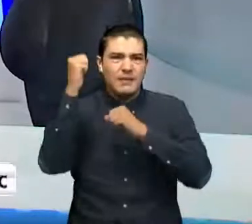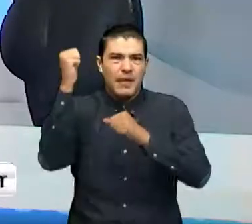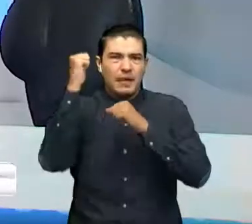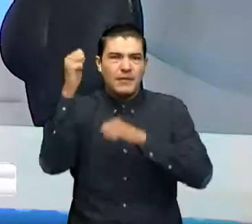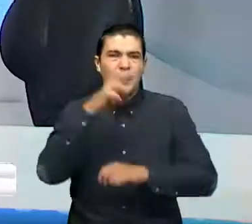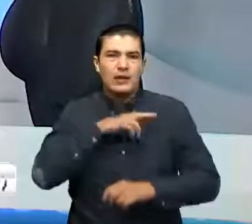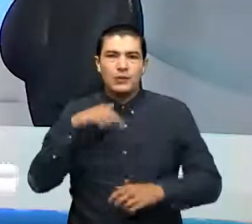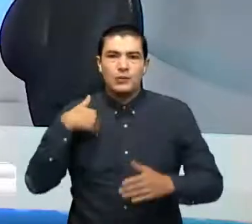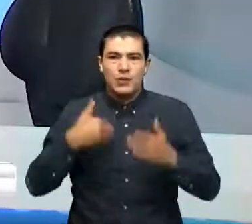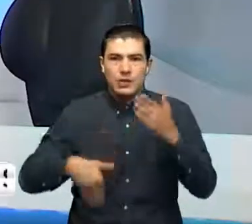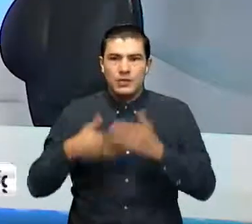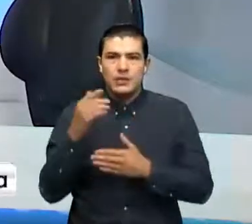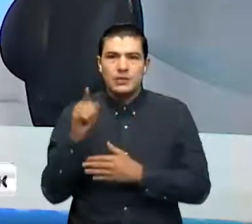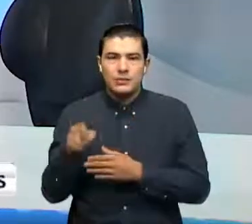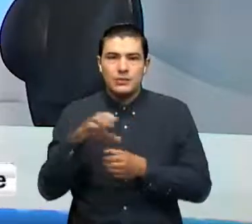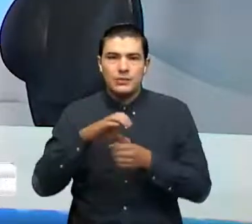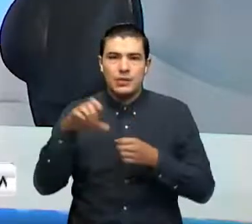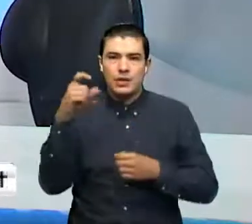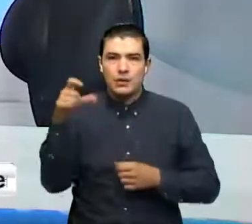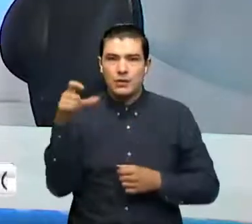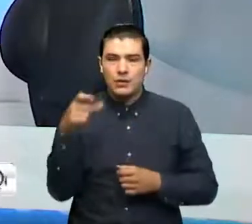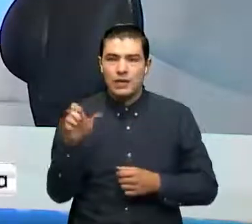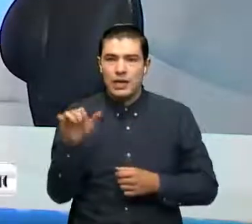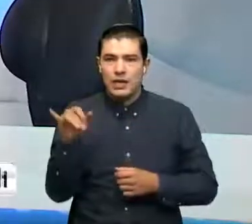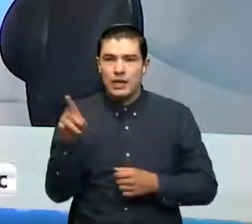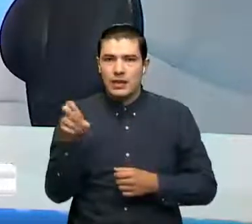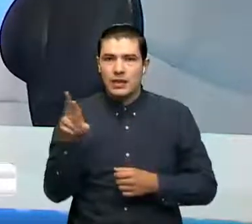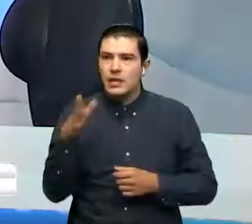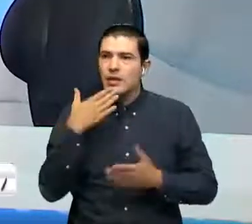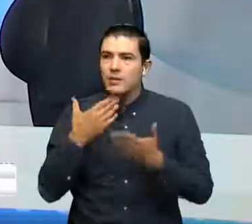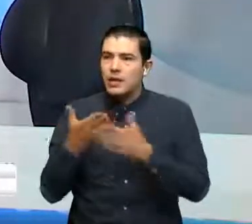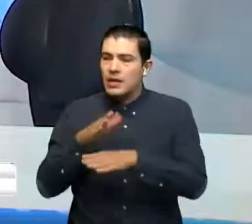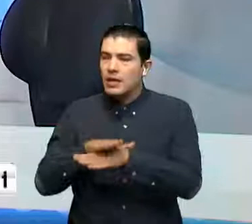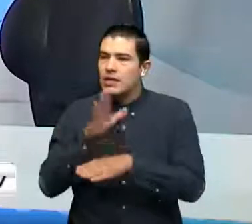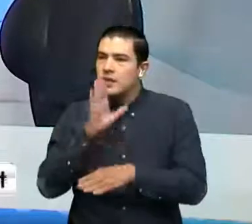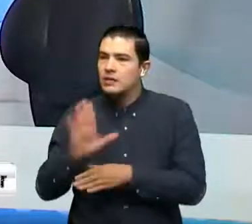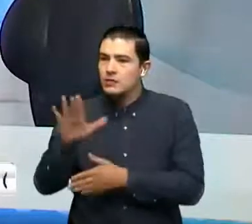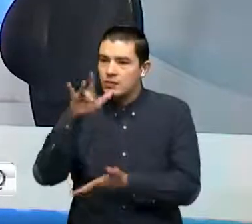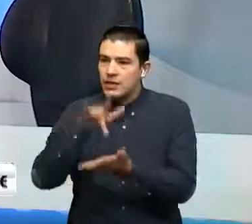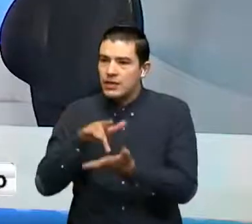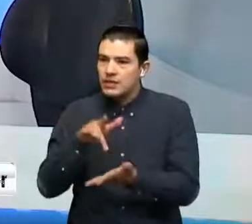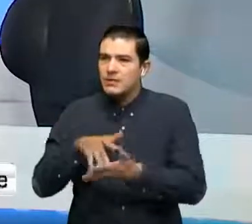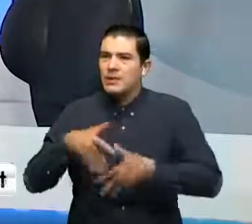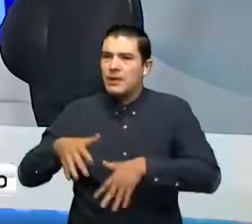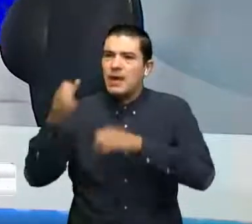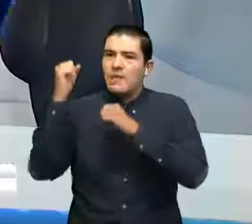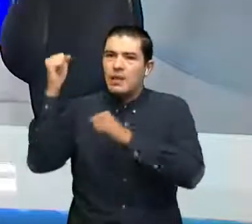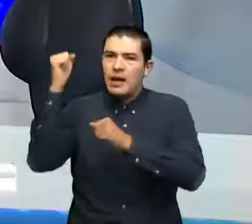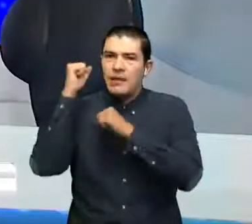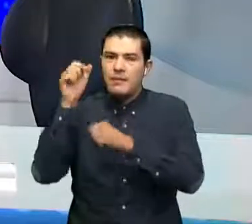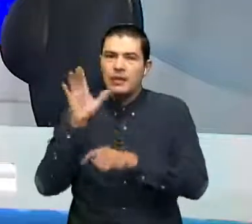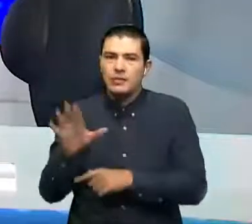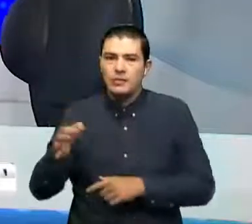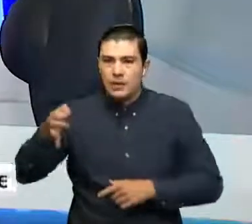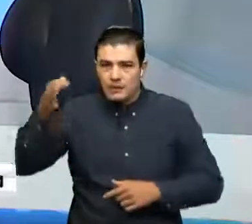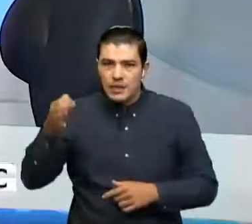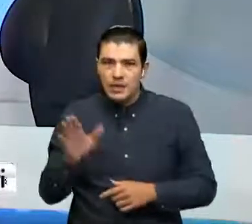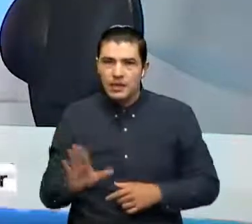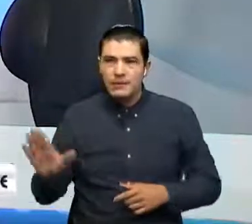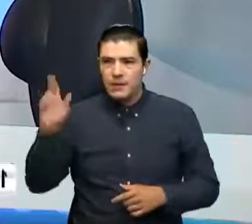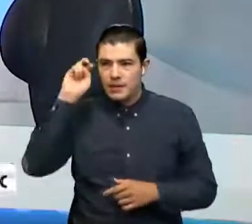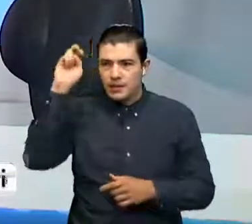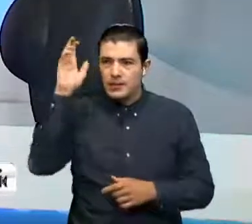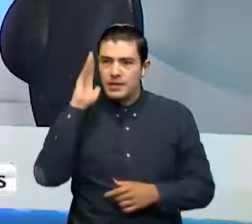iniciar en Cúcuta. Nuestro compañero Heider Logato. Heider, buenas tardes. ¿Y quiénes hicieron parte de las movilizaciones en la capital de Norte de